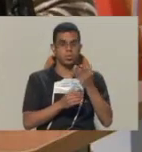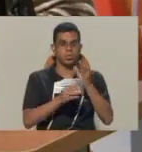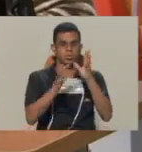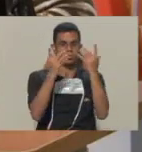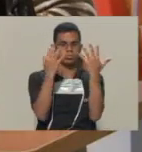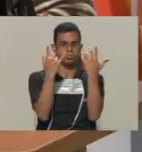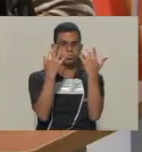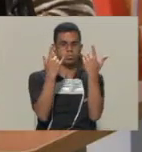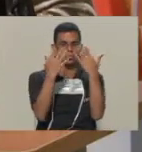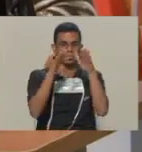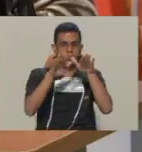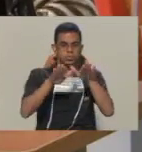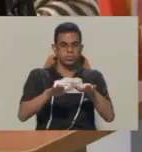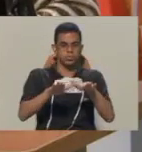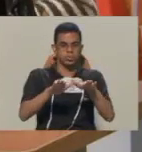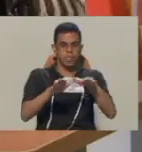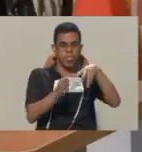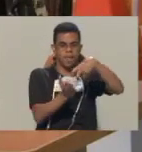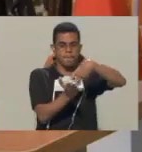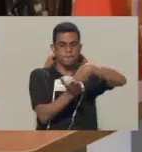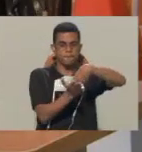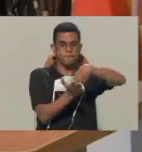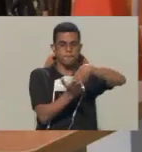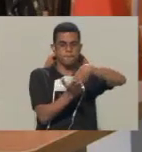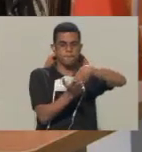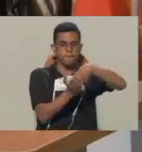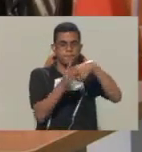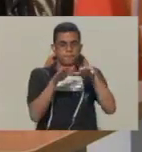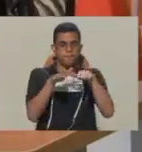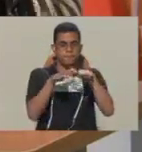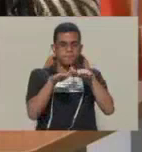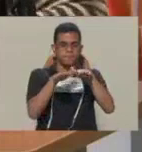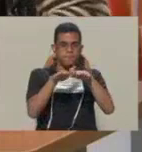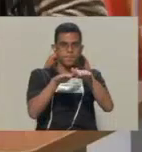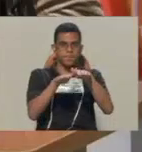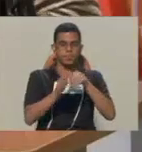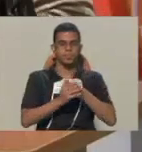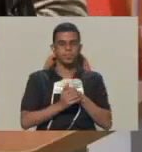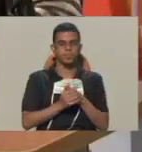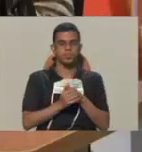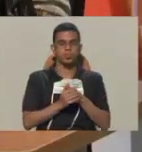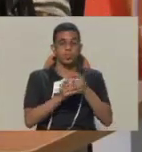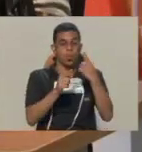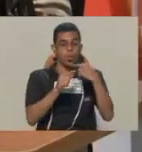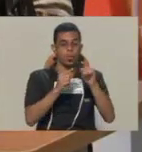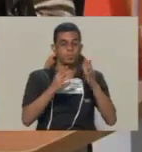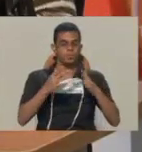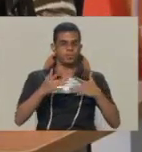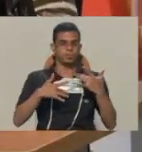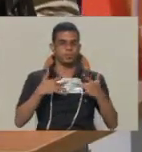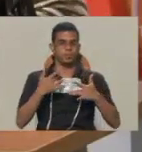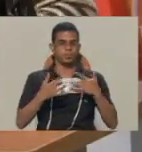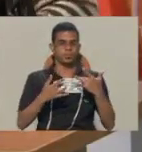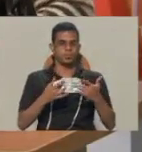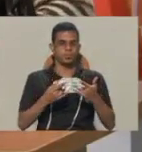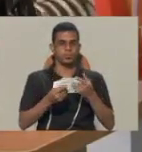sostengan con sus manitas y hagan la presión con nuestra palma para que ellos comiencen con el impulso. Otra de las actividades que vamos a